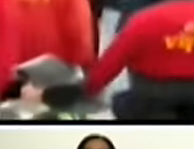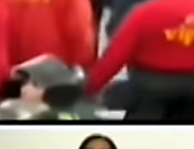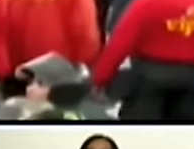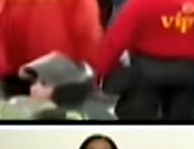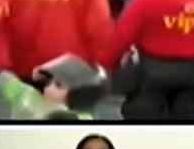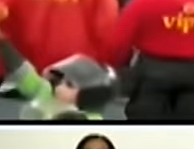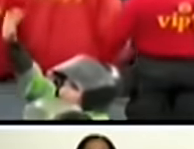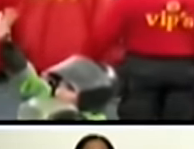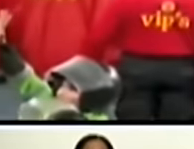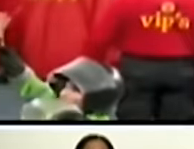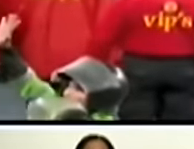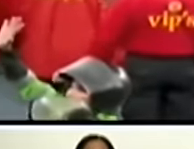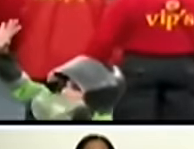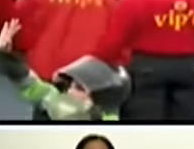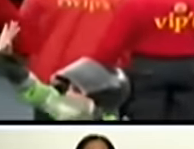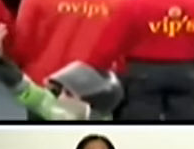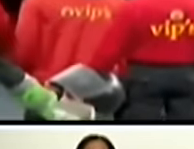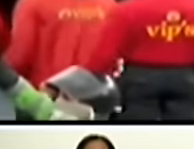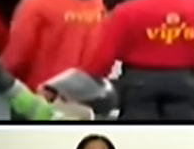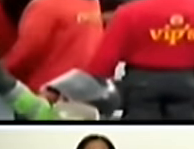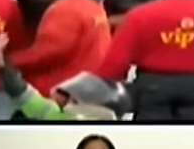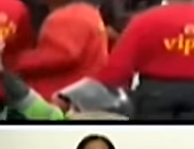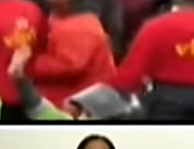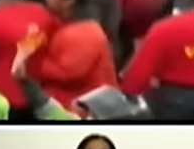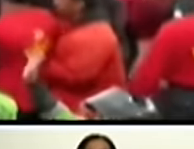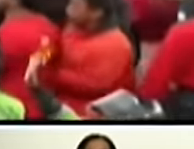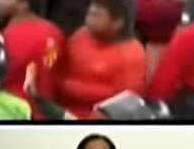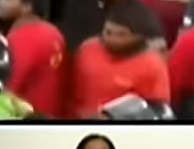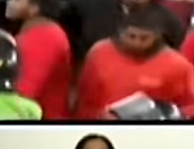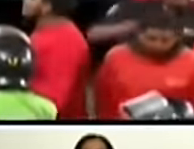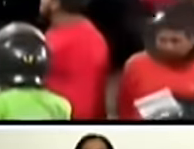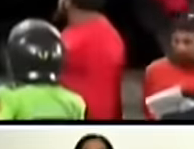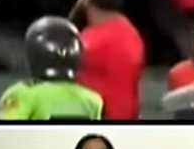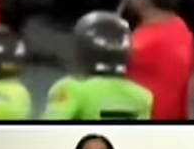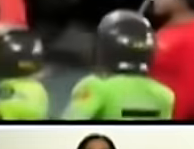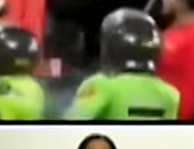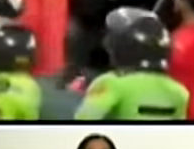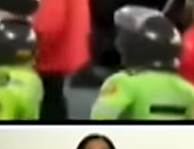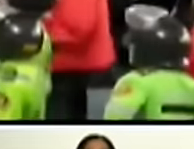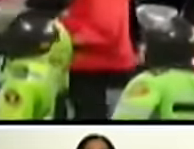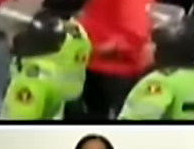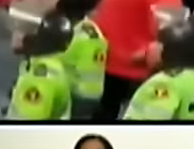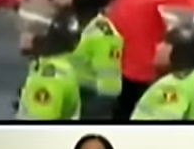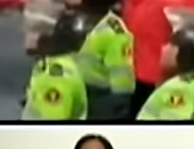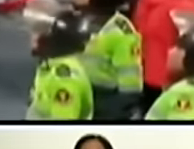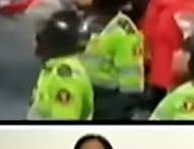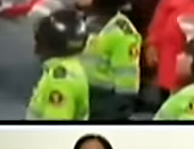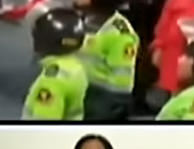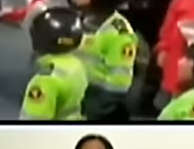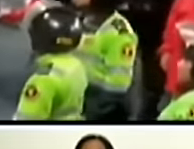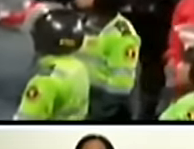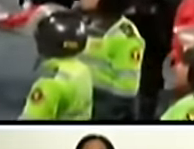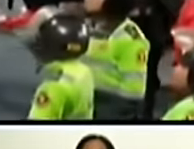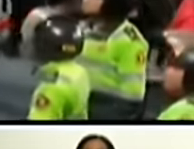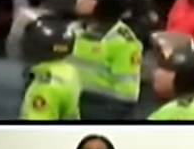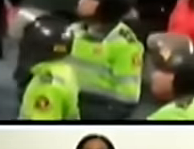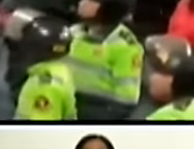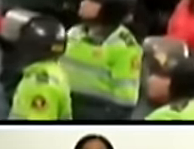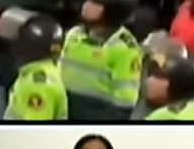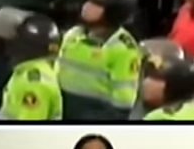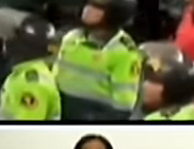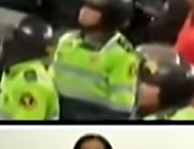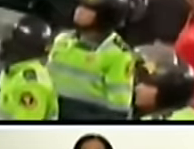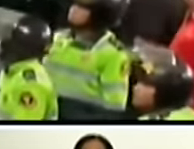Sucre. Y toda esa derecha, toda esa oligarquía nos envidia. Pues nos seguirán